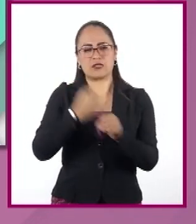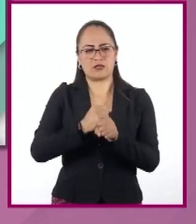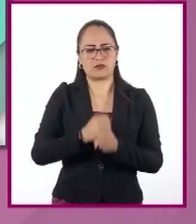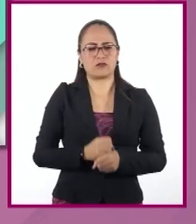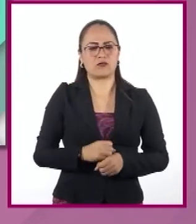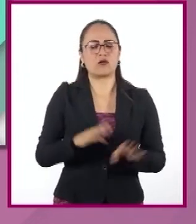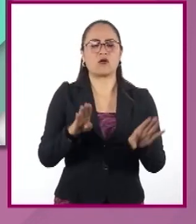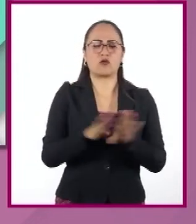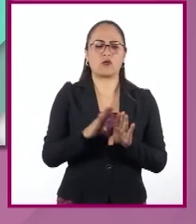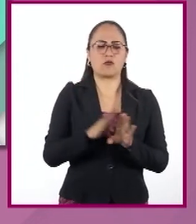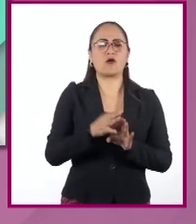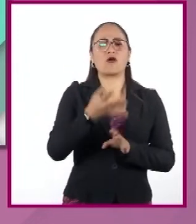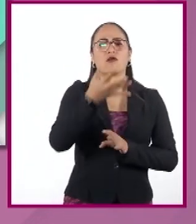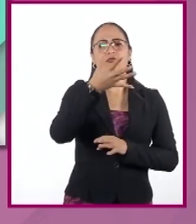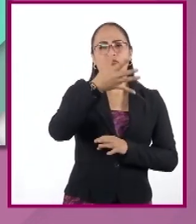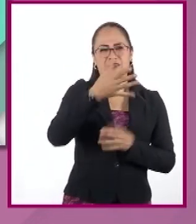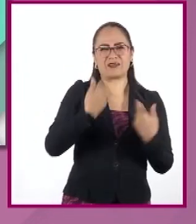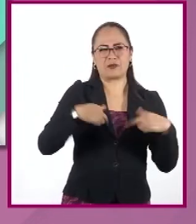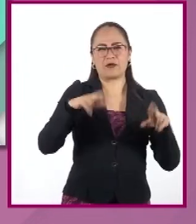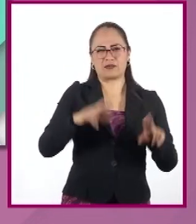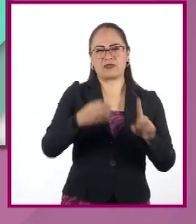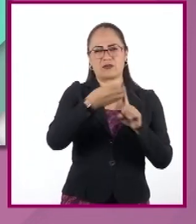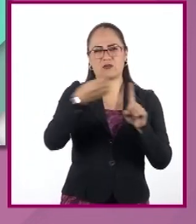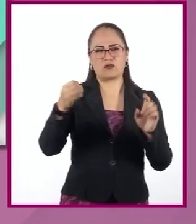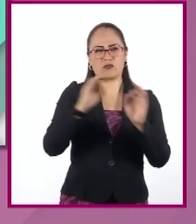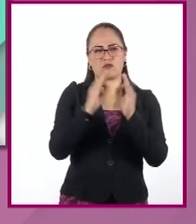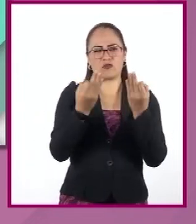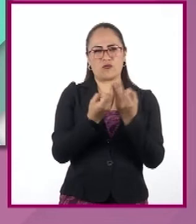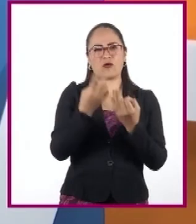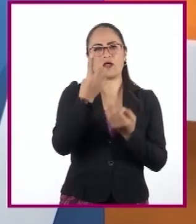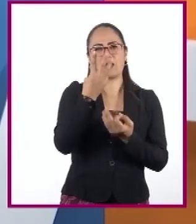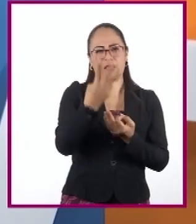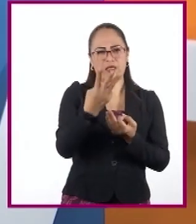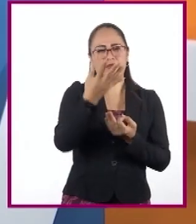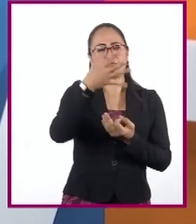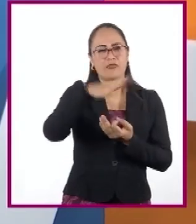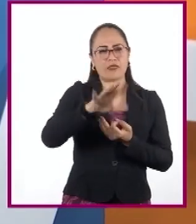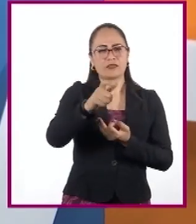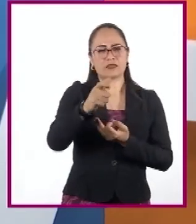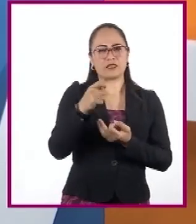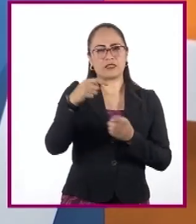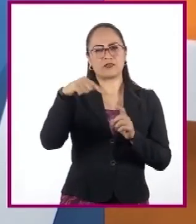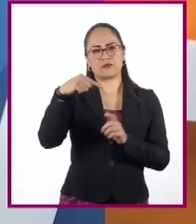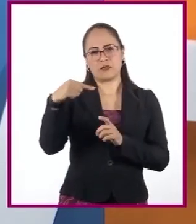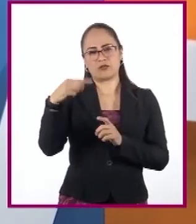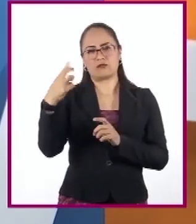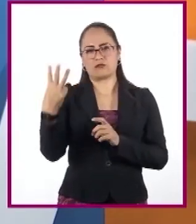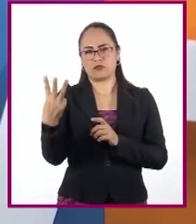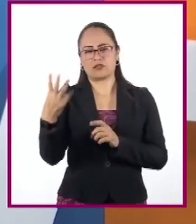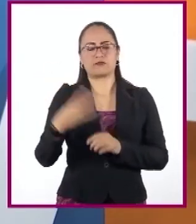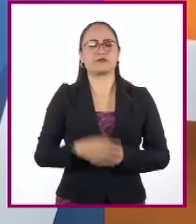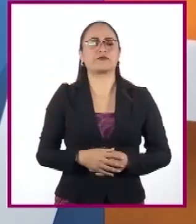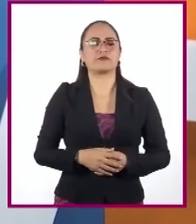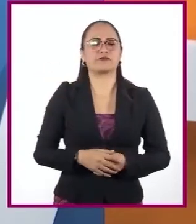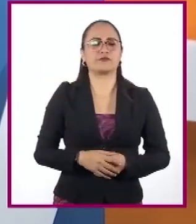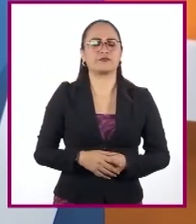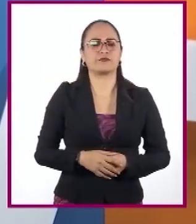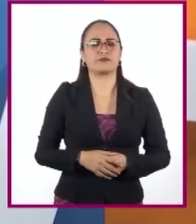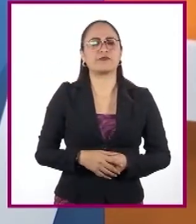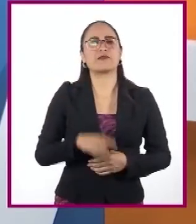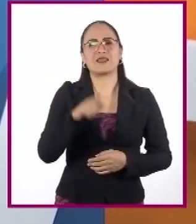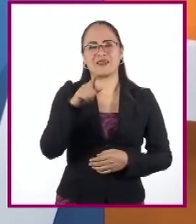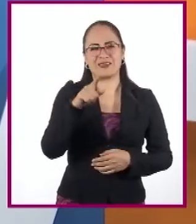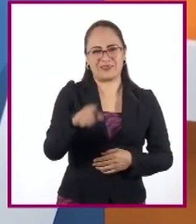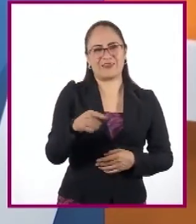la expresión algebraica 10x menos 3. De esta manera establecemos la ecuación de